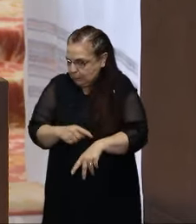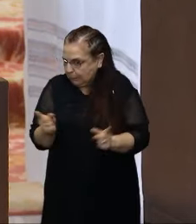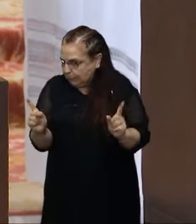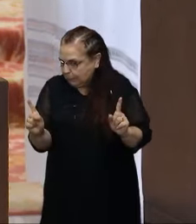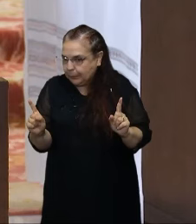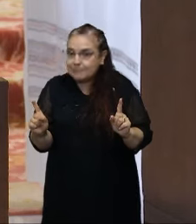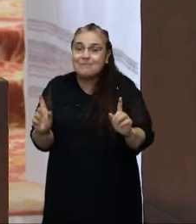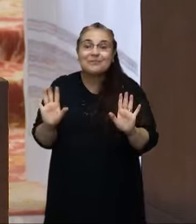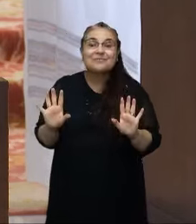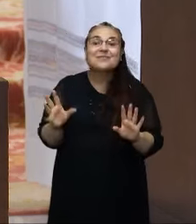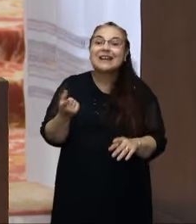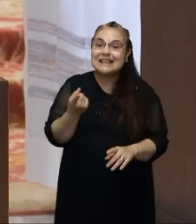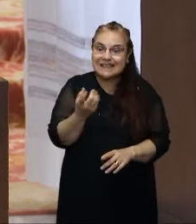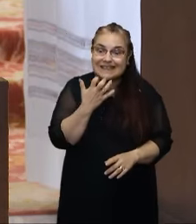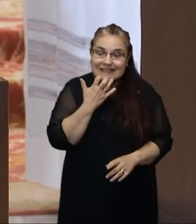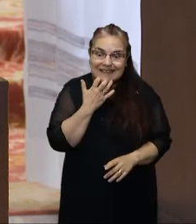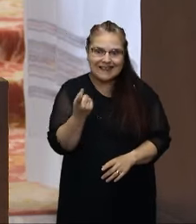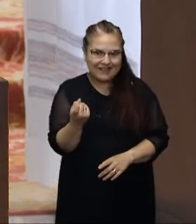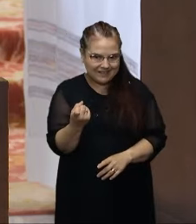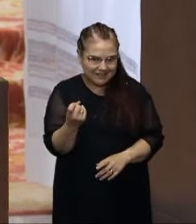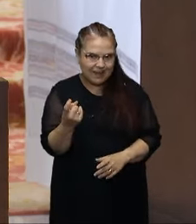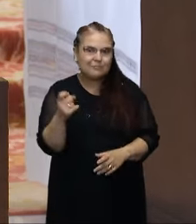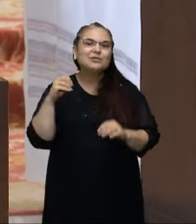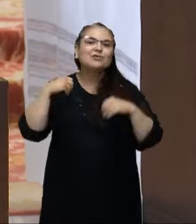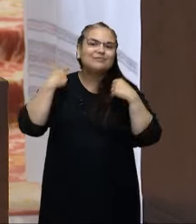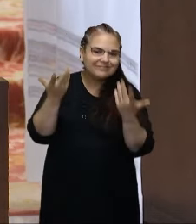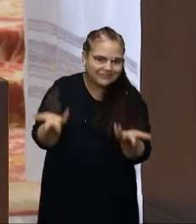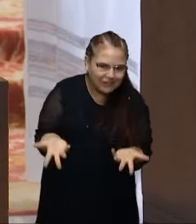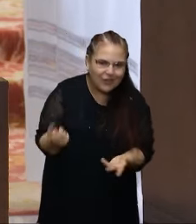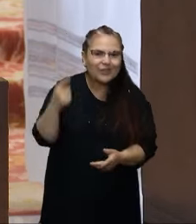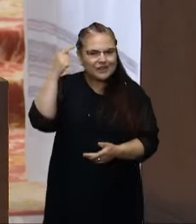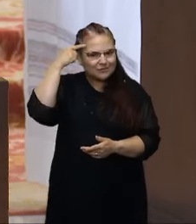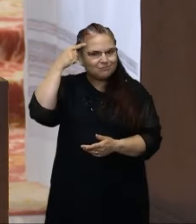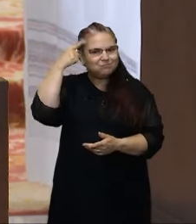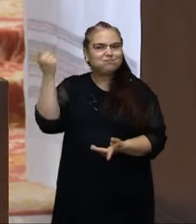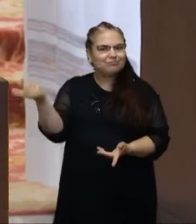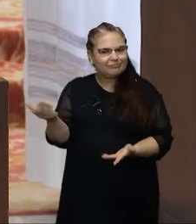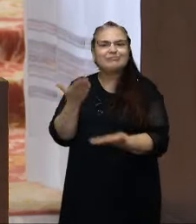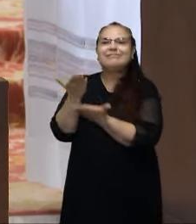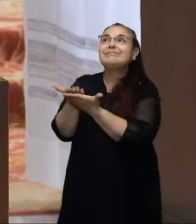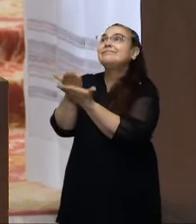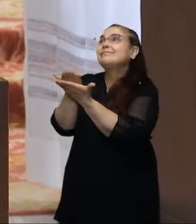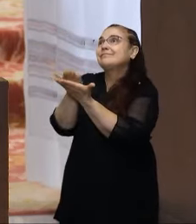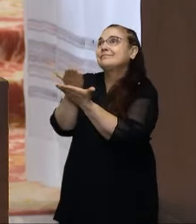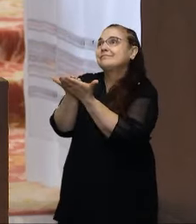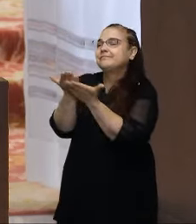sí, cuando lo necesitamos. Entonces sí nos acordamos.